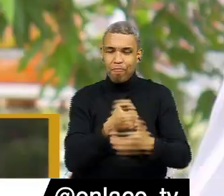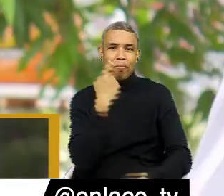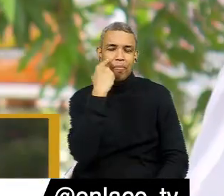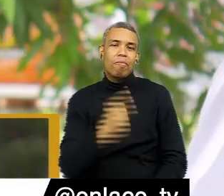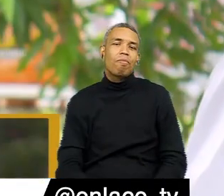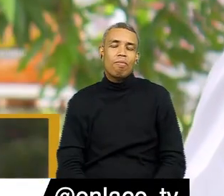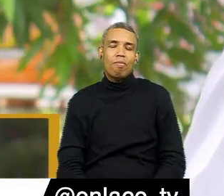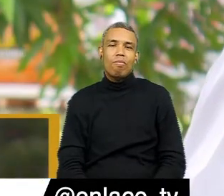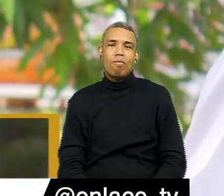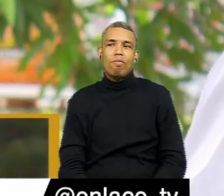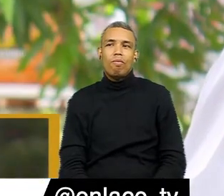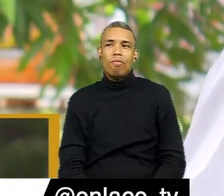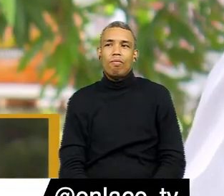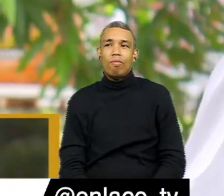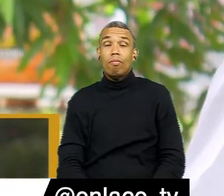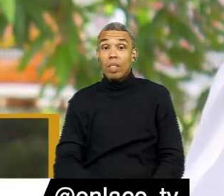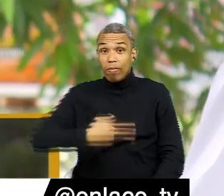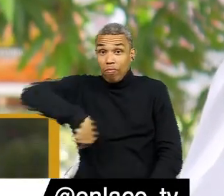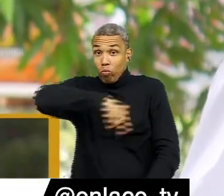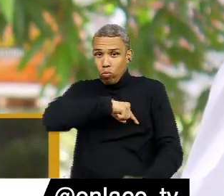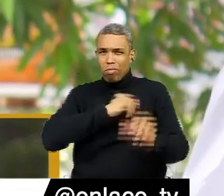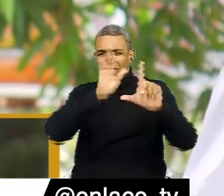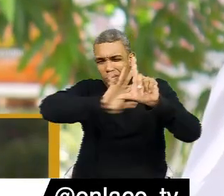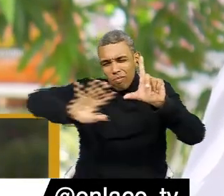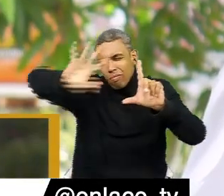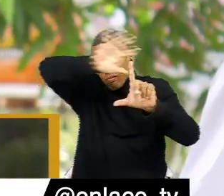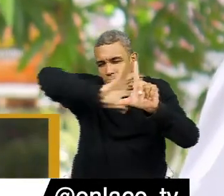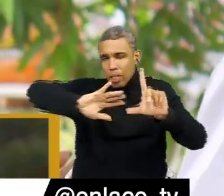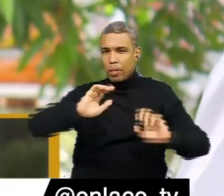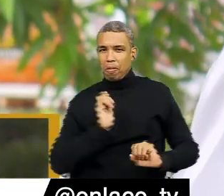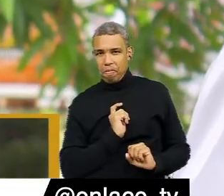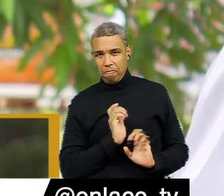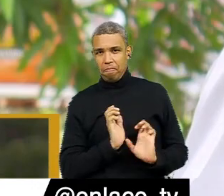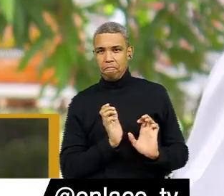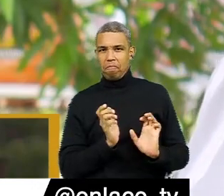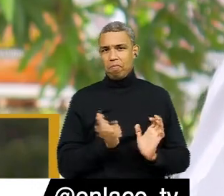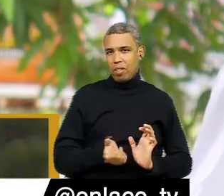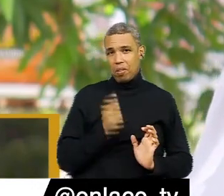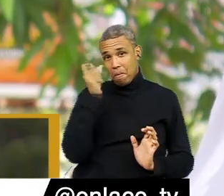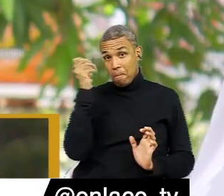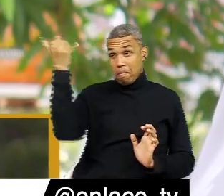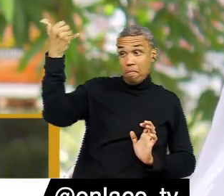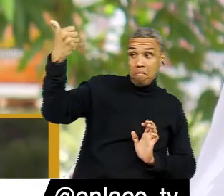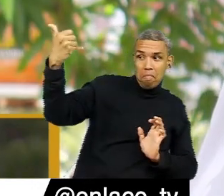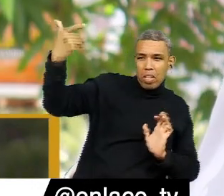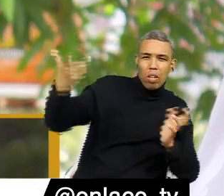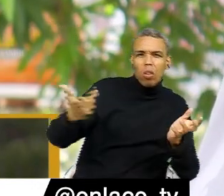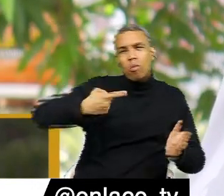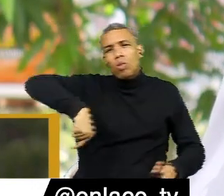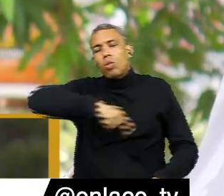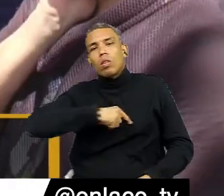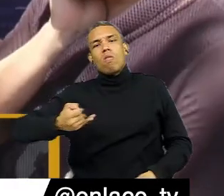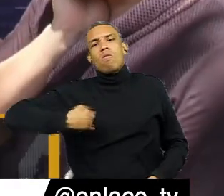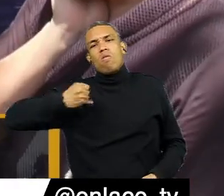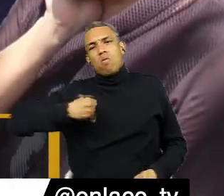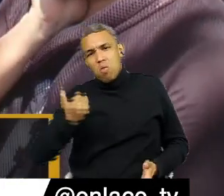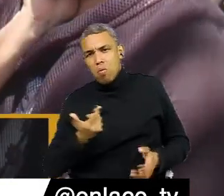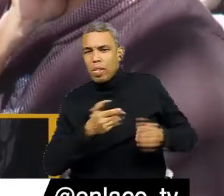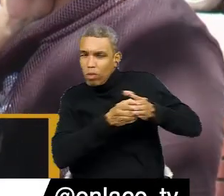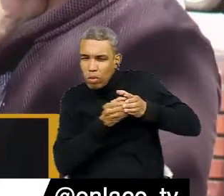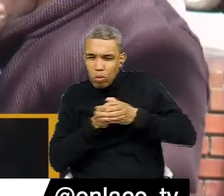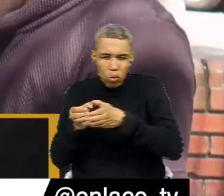Y pues nosotros realizamos un video muy chévere en el cual estamos promocionando todos los jóvenes y todas las diferentes organizaciones que se encuentran vinculadas con